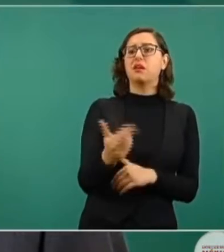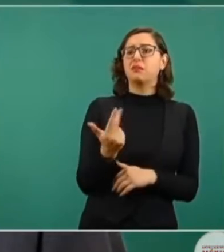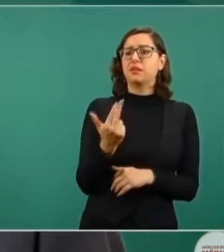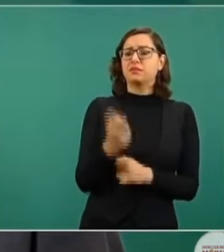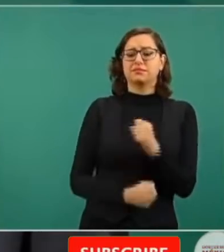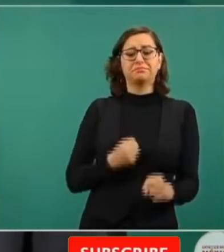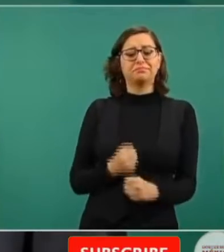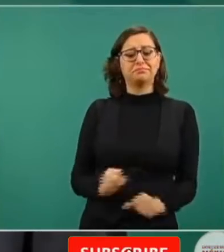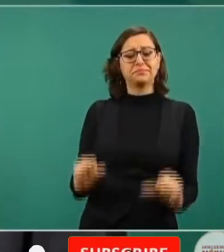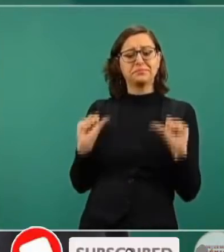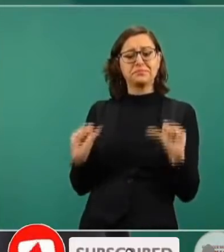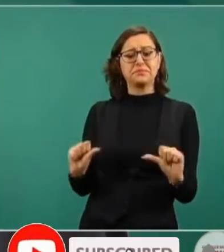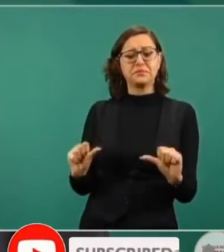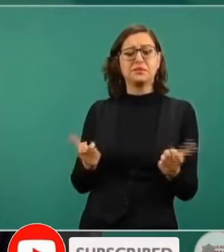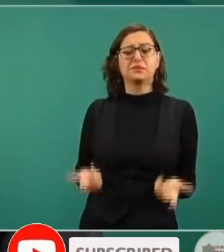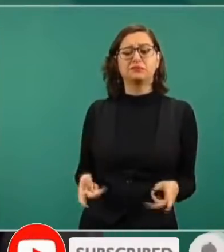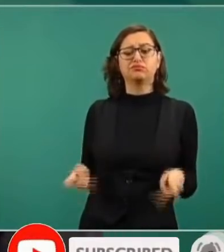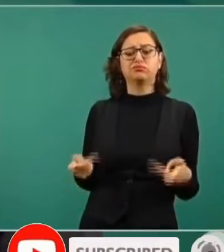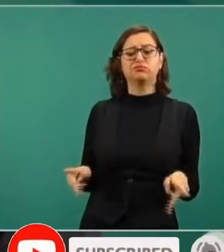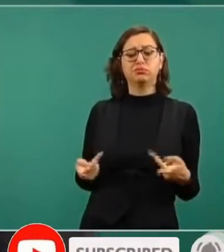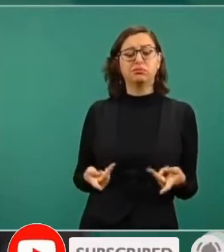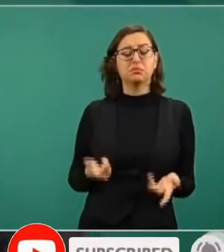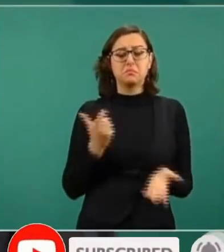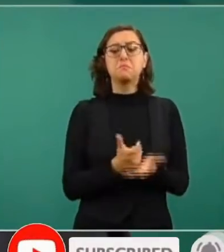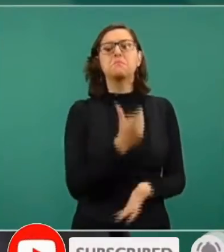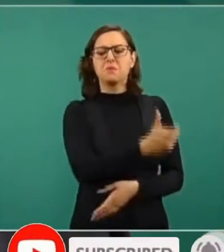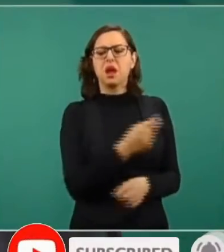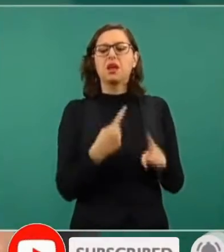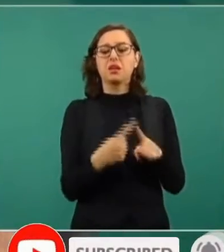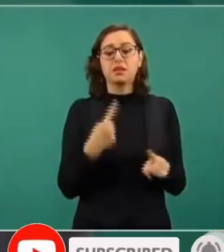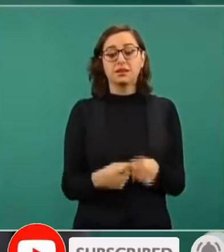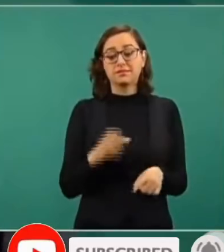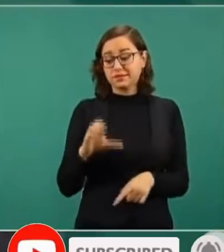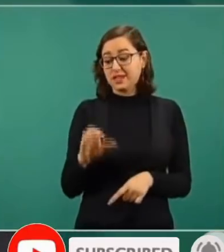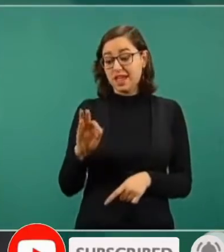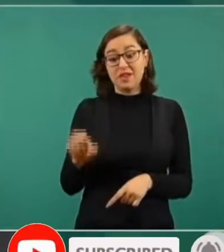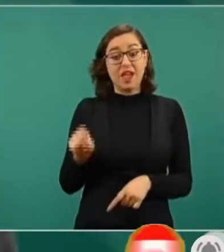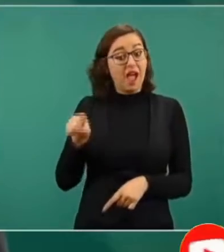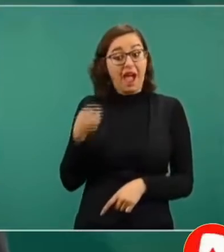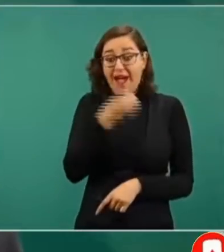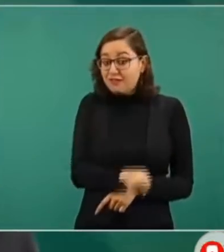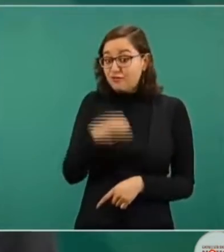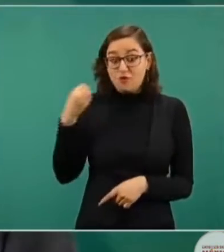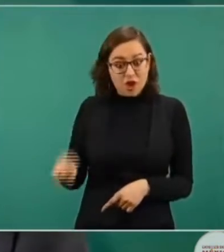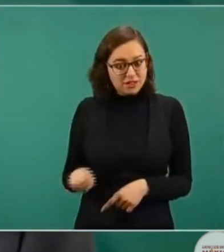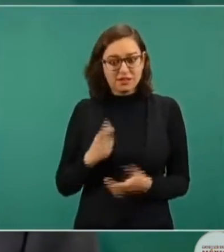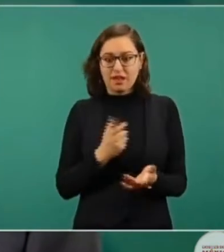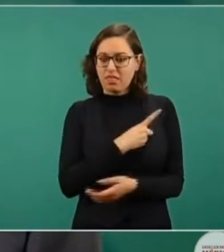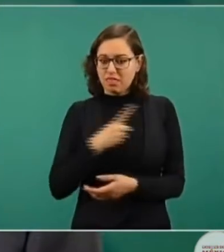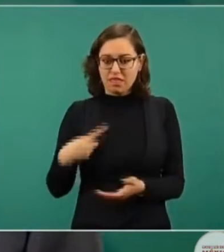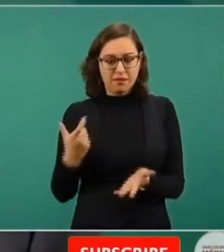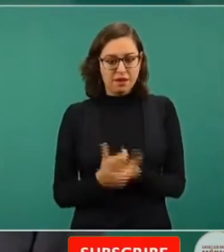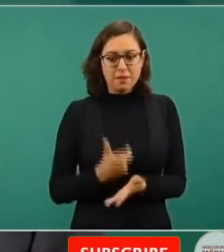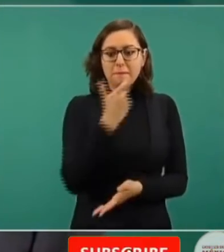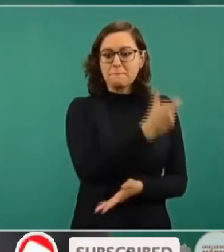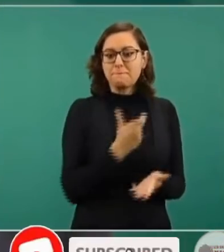Y ¿quién paga la inversión? Pues la CFE, que les compra obligatoriamente esa energía. Y al final,